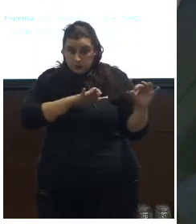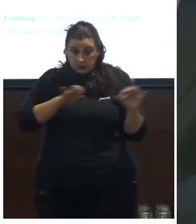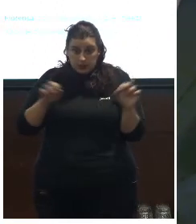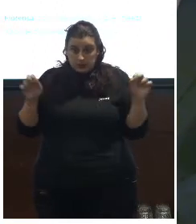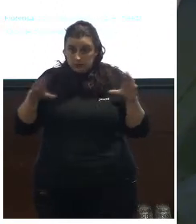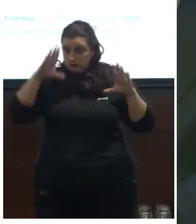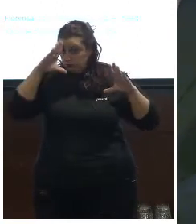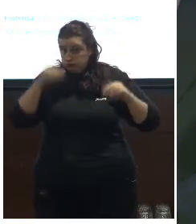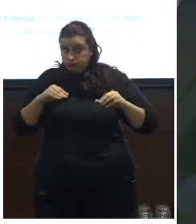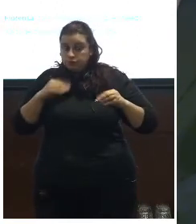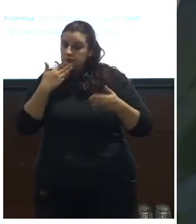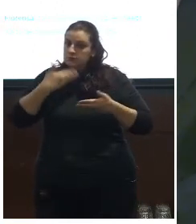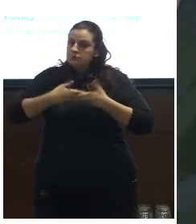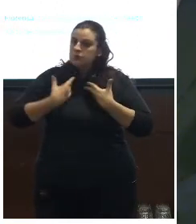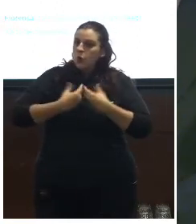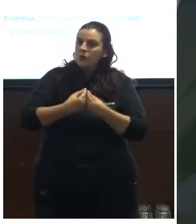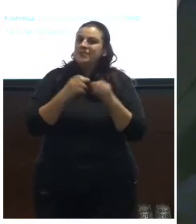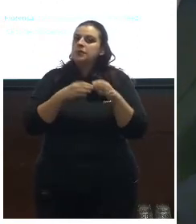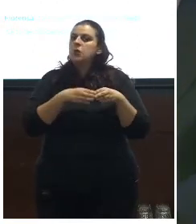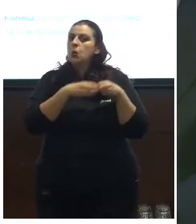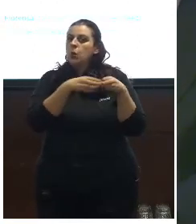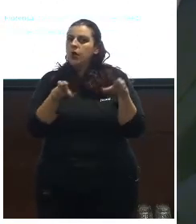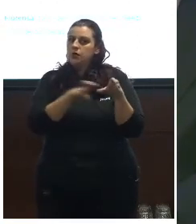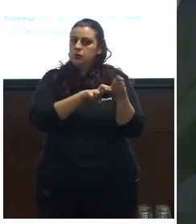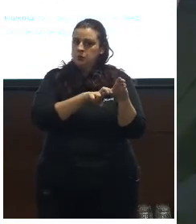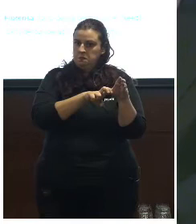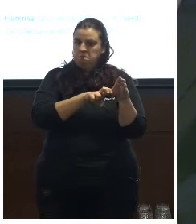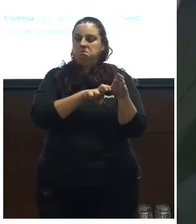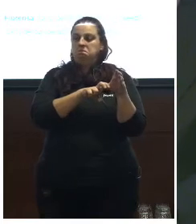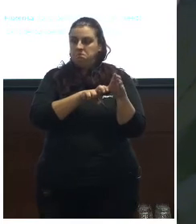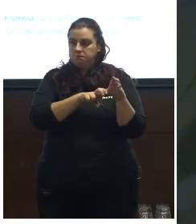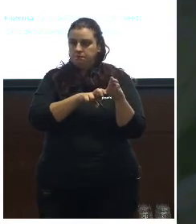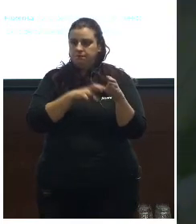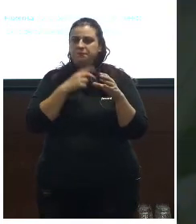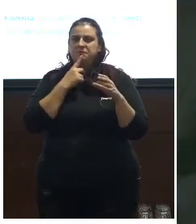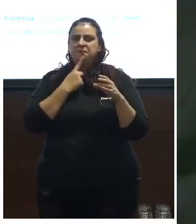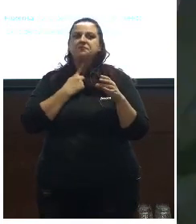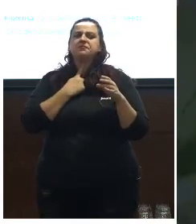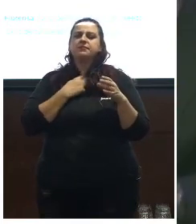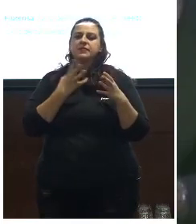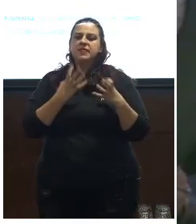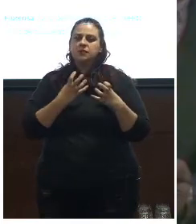pedir acompañamientos para cruceros. Y perdonadme que se me seca la boca.